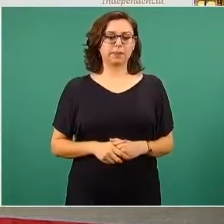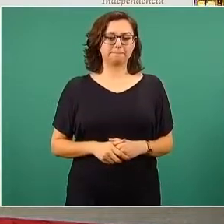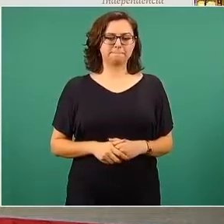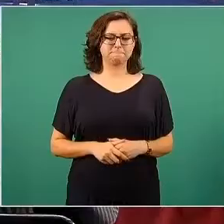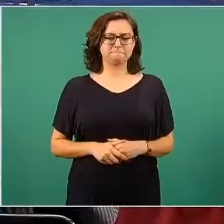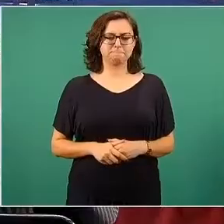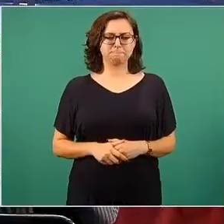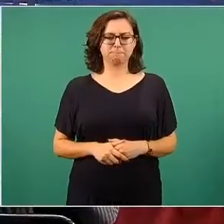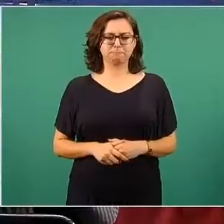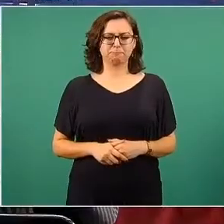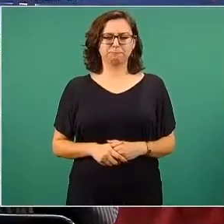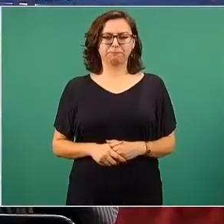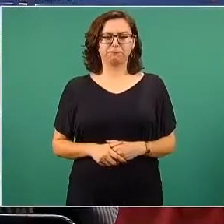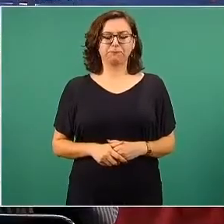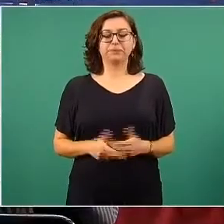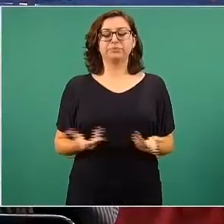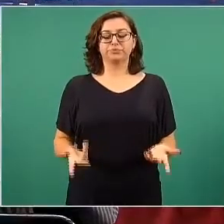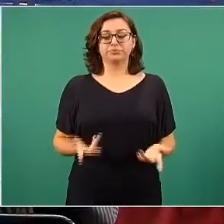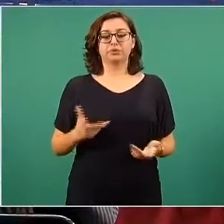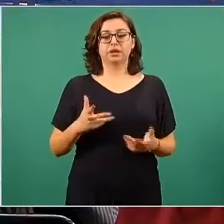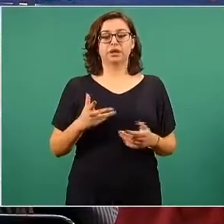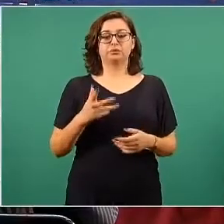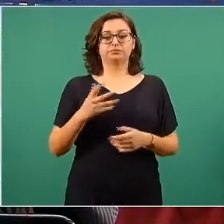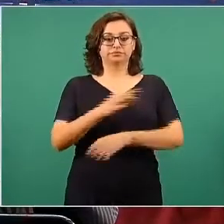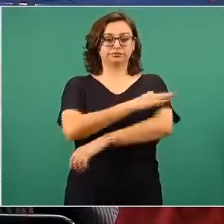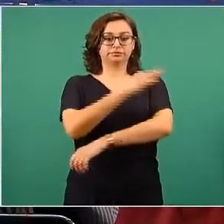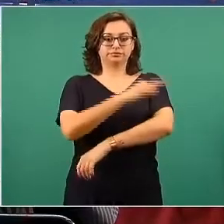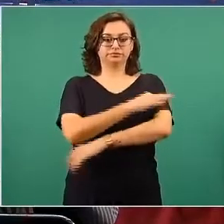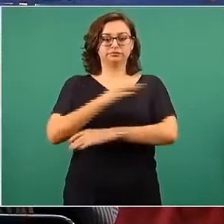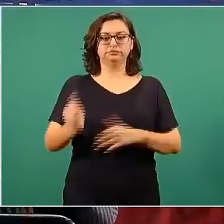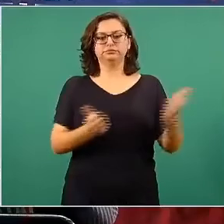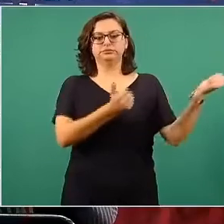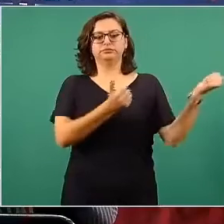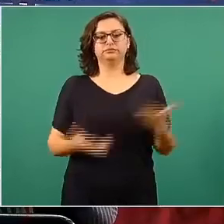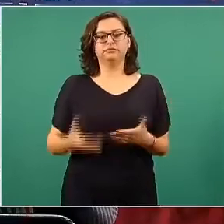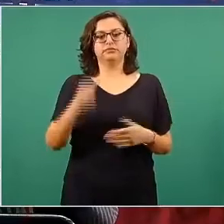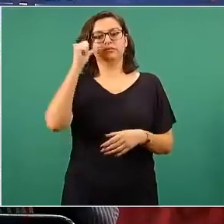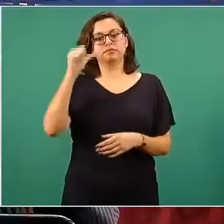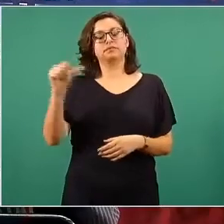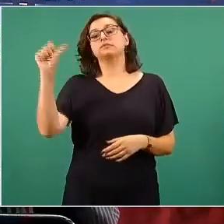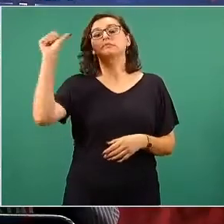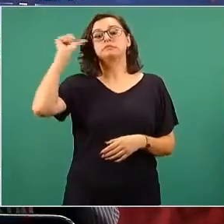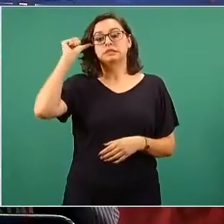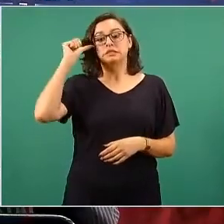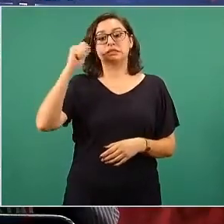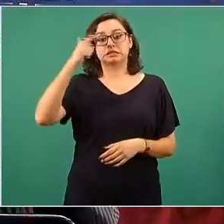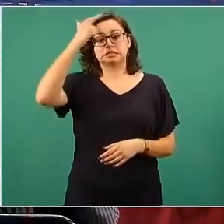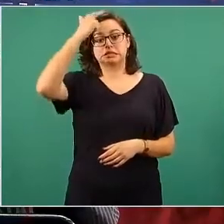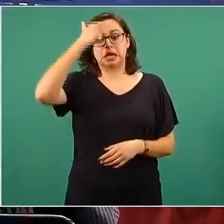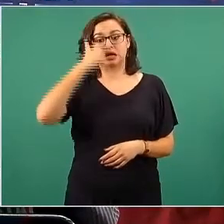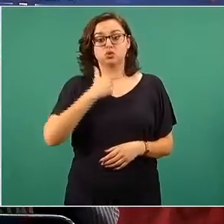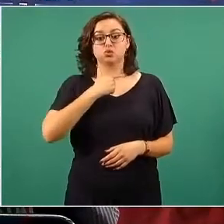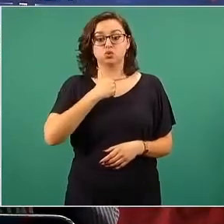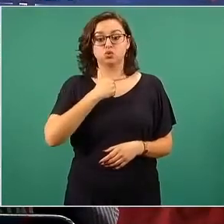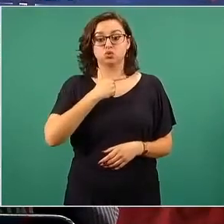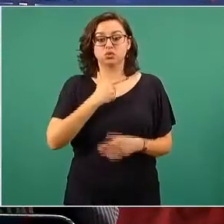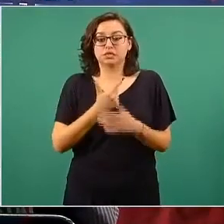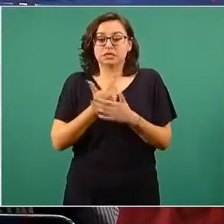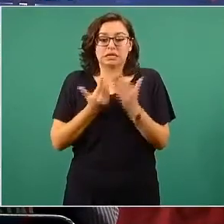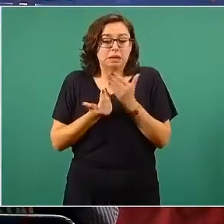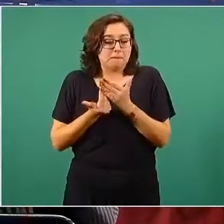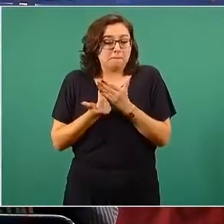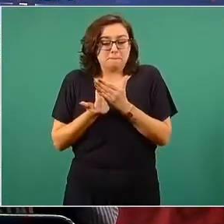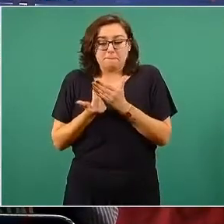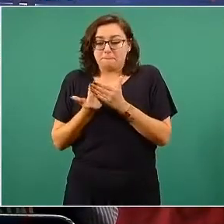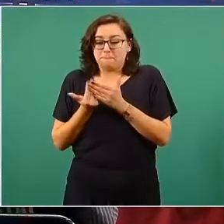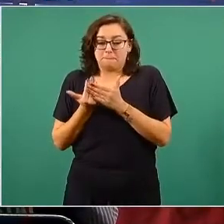Días de recepción de vacunas. Esto ocurrió ayer en avanzada hora de la noche, prácticamente en la madrugada de